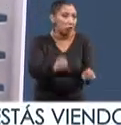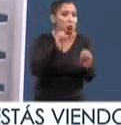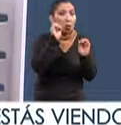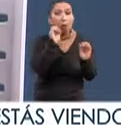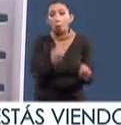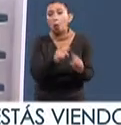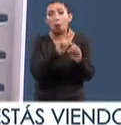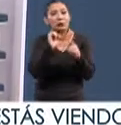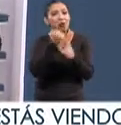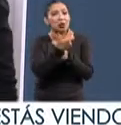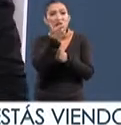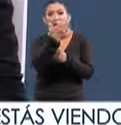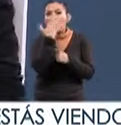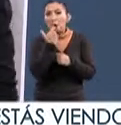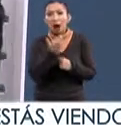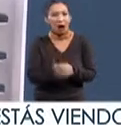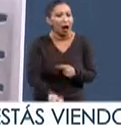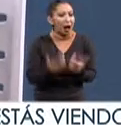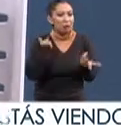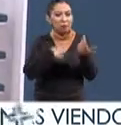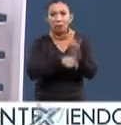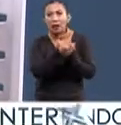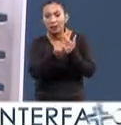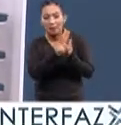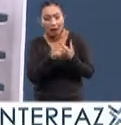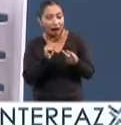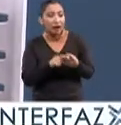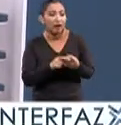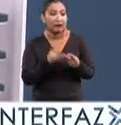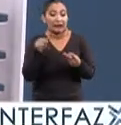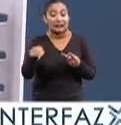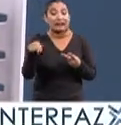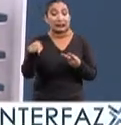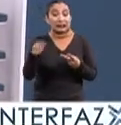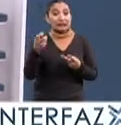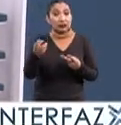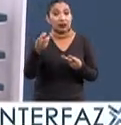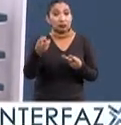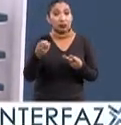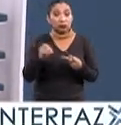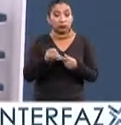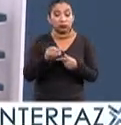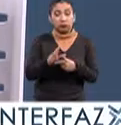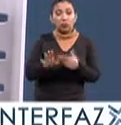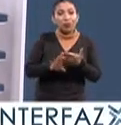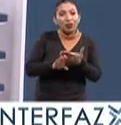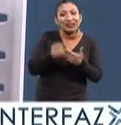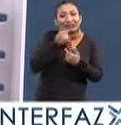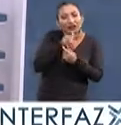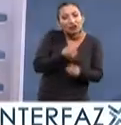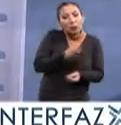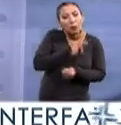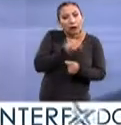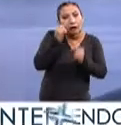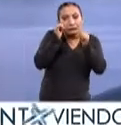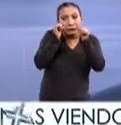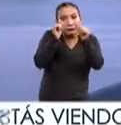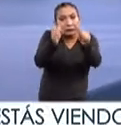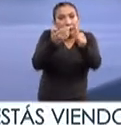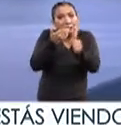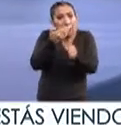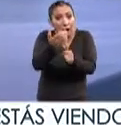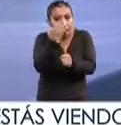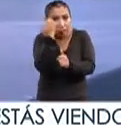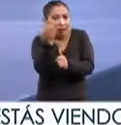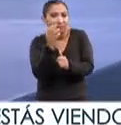divorcio, alguna situación económica que viene de alguna manera a pues evitar que el niño pueda concentrarse realmente